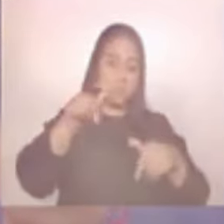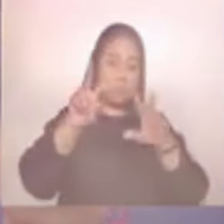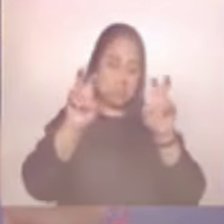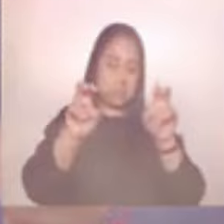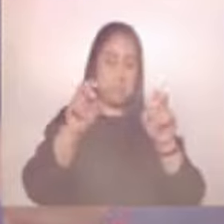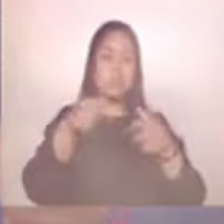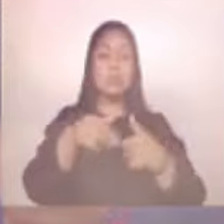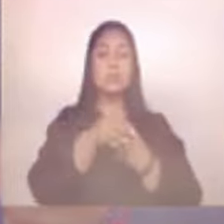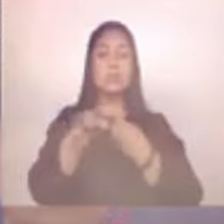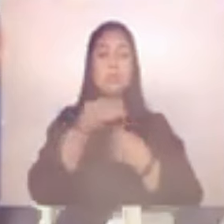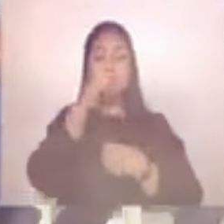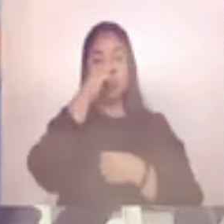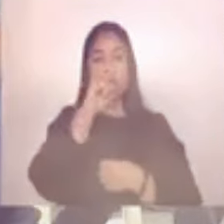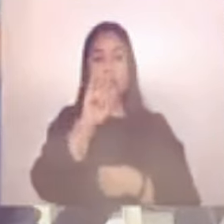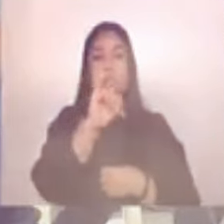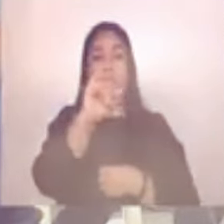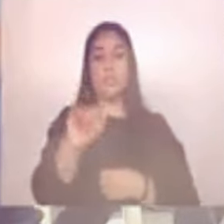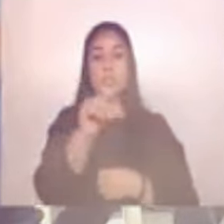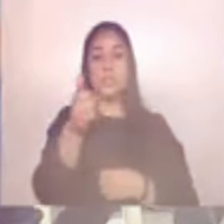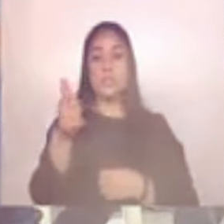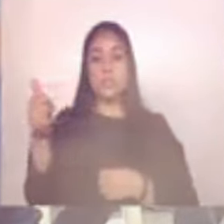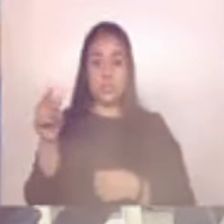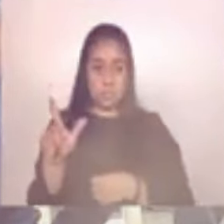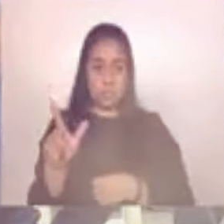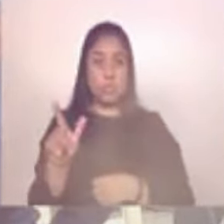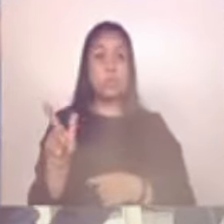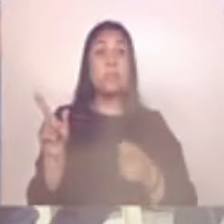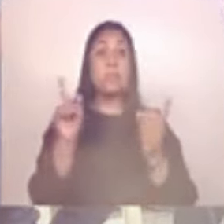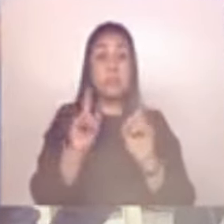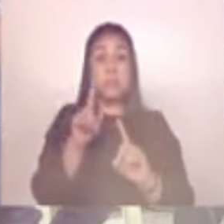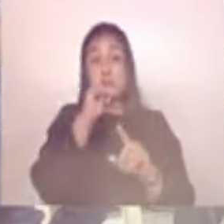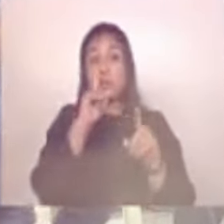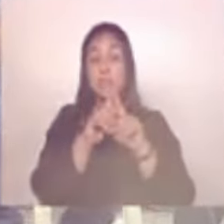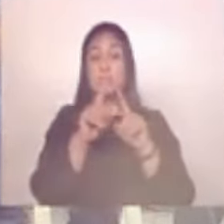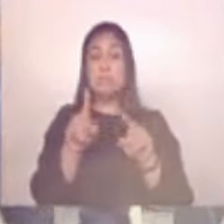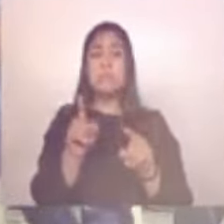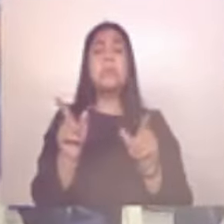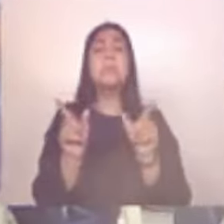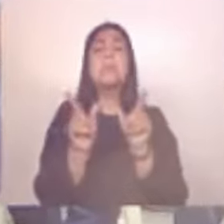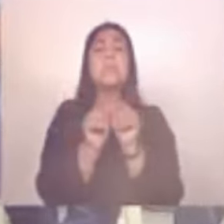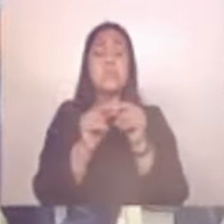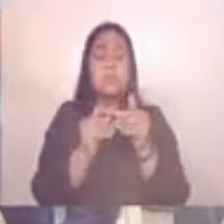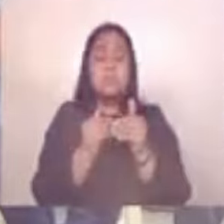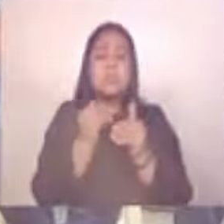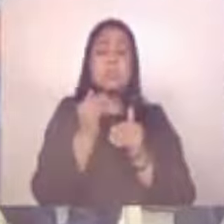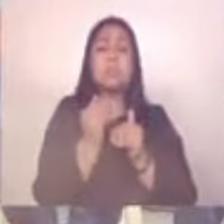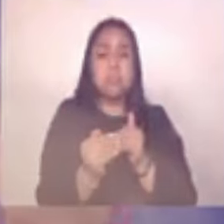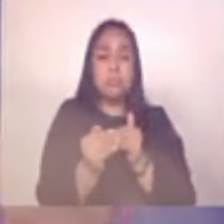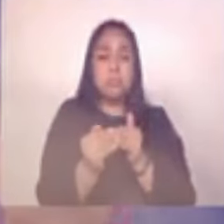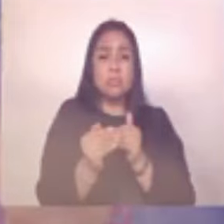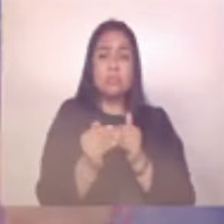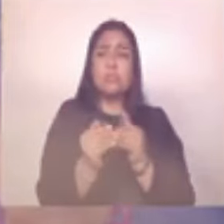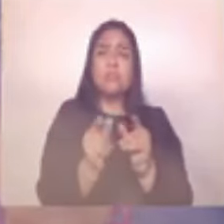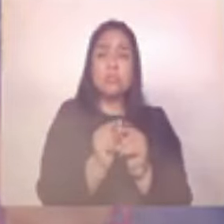Tujal. Pero es todavía simplemente un paso, porque esta